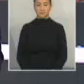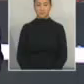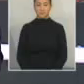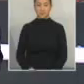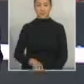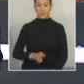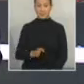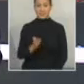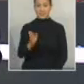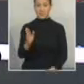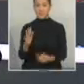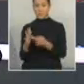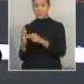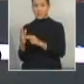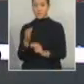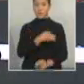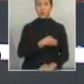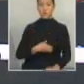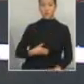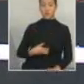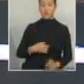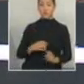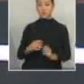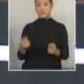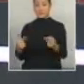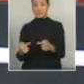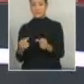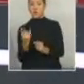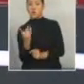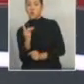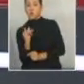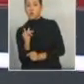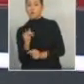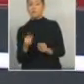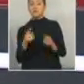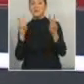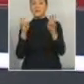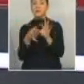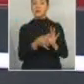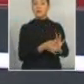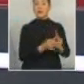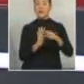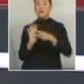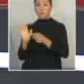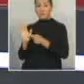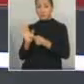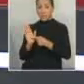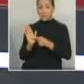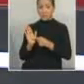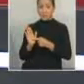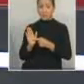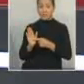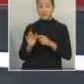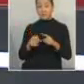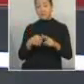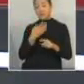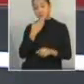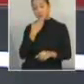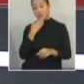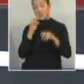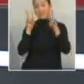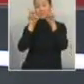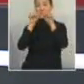Bueno, sigue la polémica entre el gobierno y la UDI, tanto por la reforma tributaria como también por la reforma del